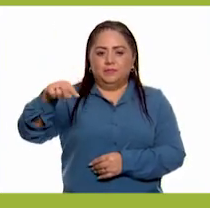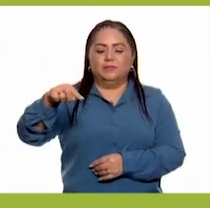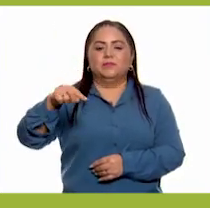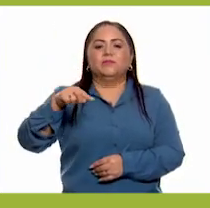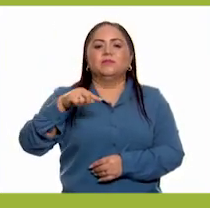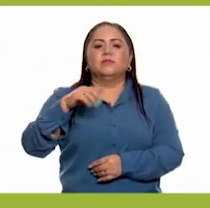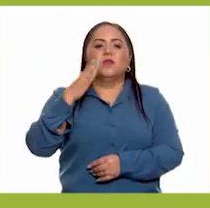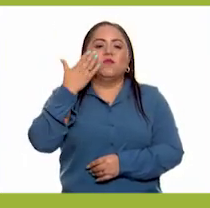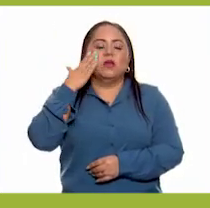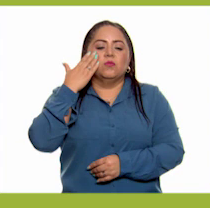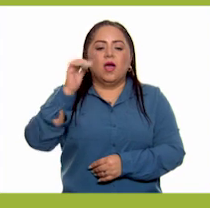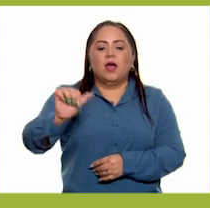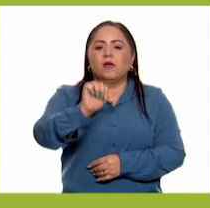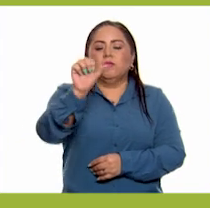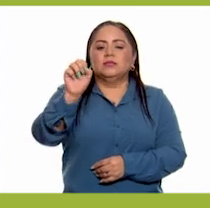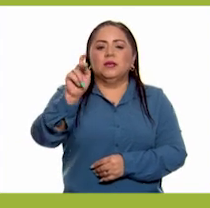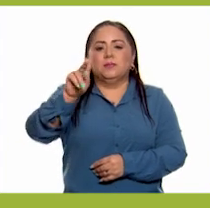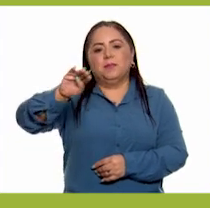buzon.escolar@nube.sep.gob.mx. Facebook